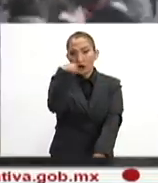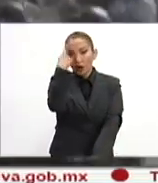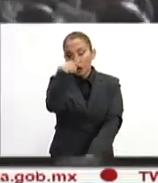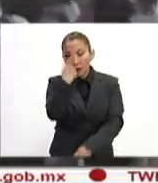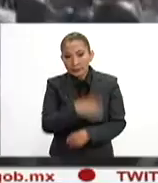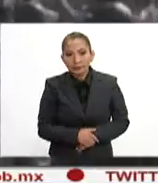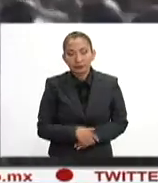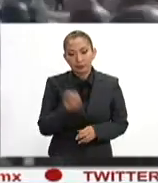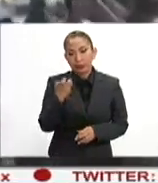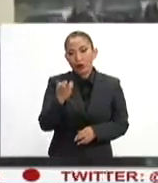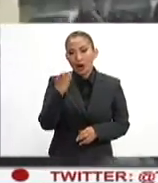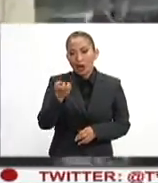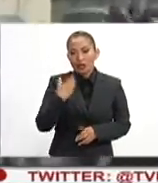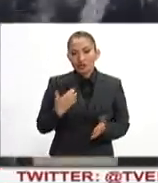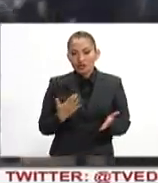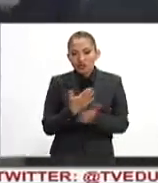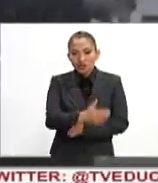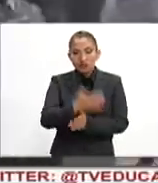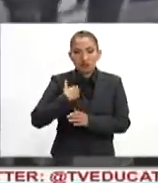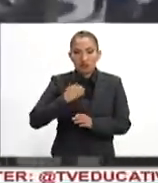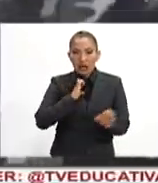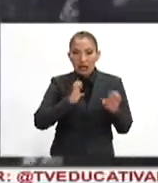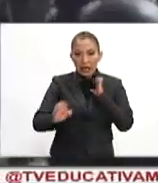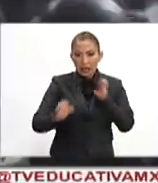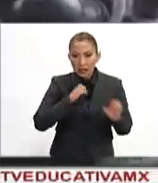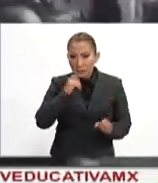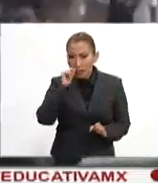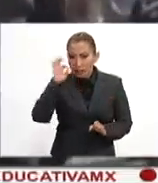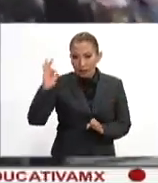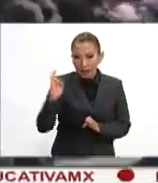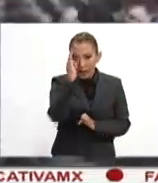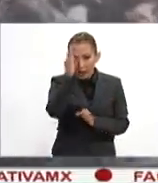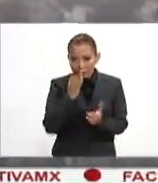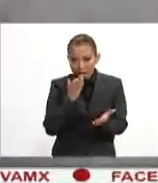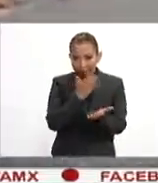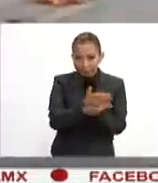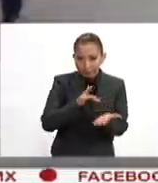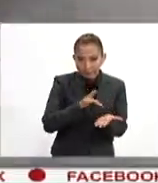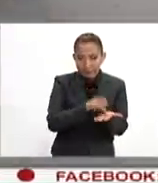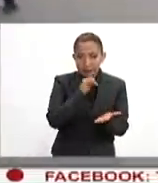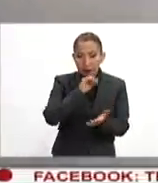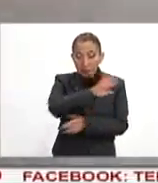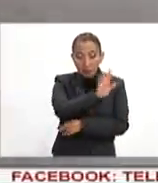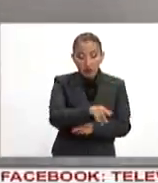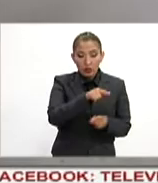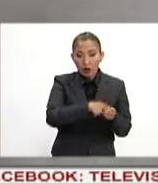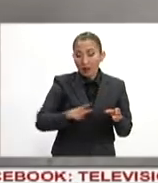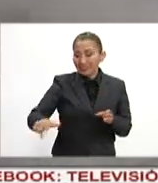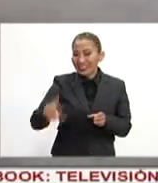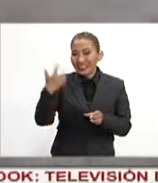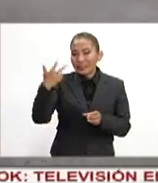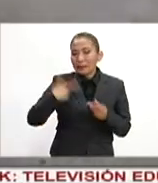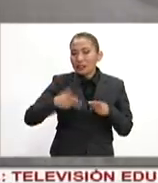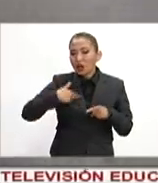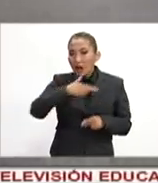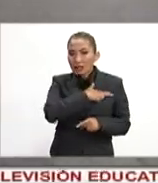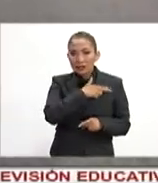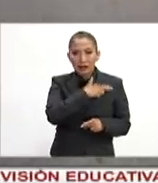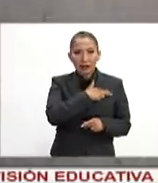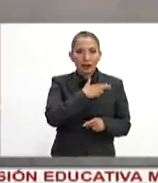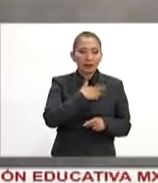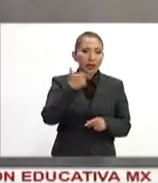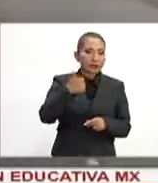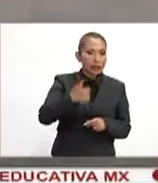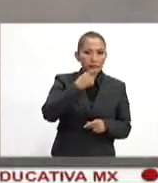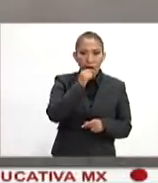horas, por lo que también intervino personal del Ejército y Policía Federal. Además de los fallecidos, 13 personas resultaron heridas,